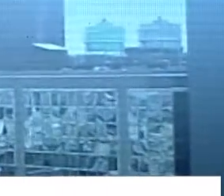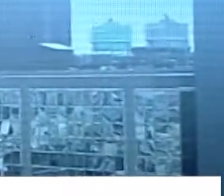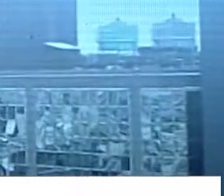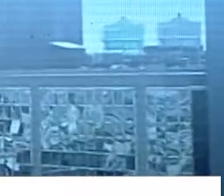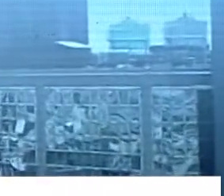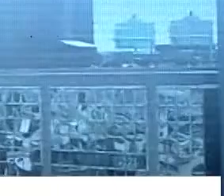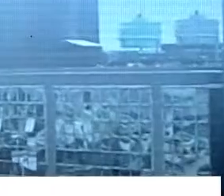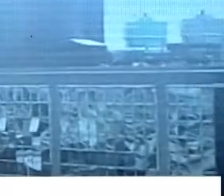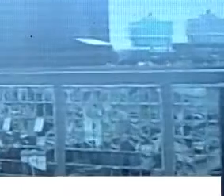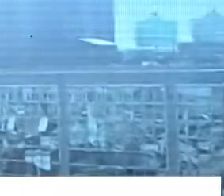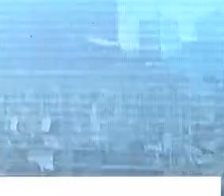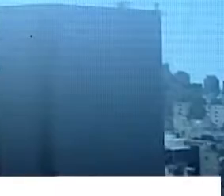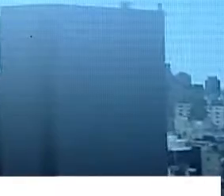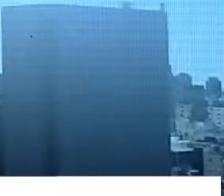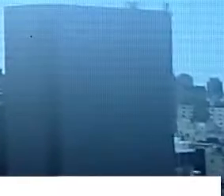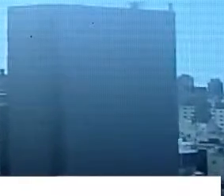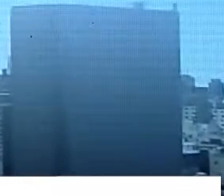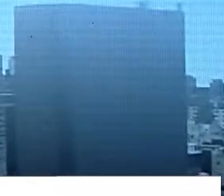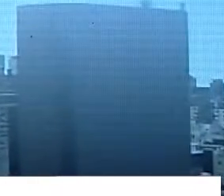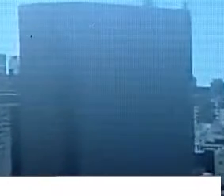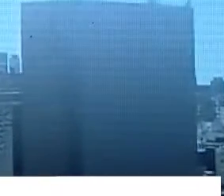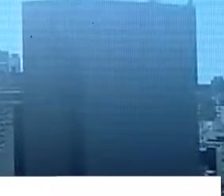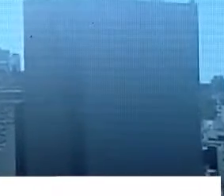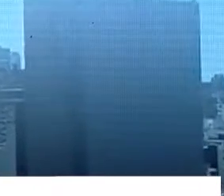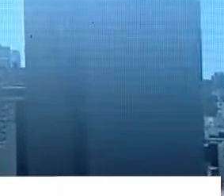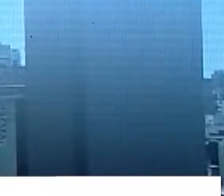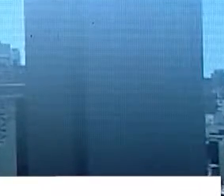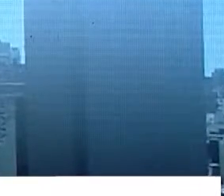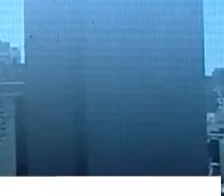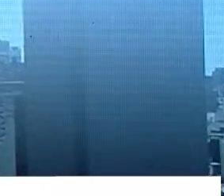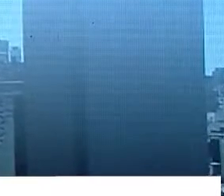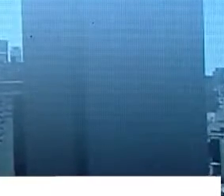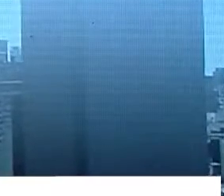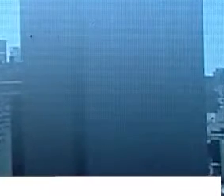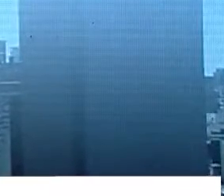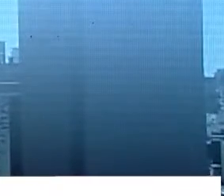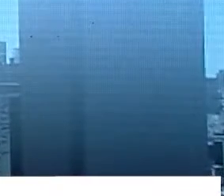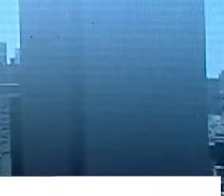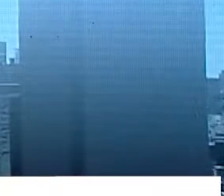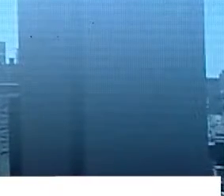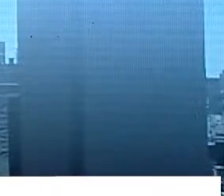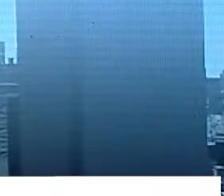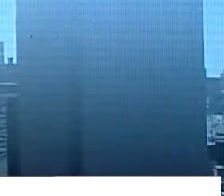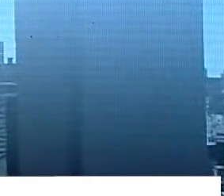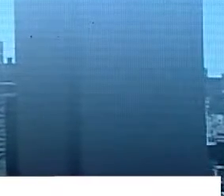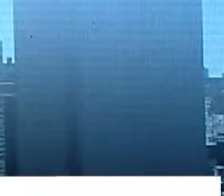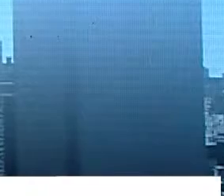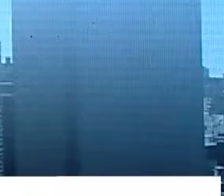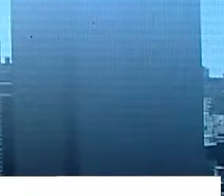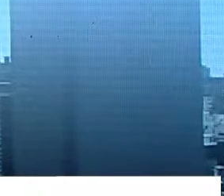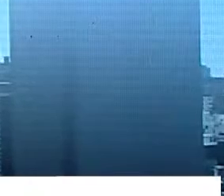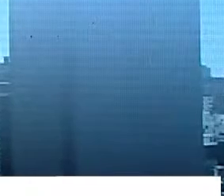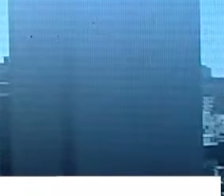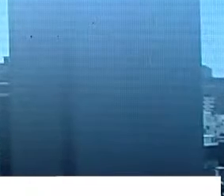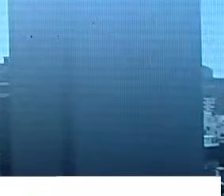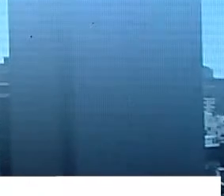votos a favor, 117 en contra y 6 abstenciones. Y también se pudo dar media sanción para el plan de los 1000 días.